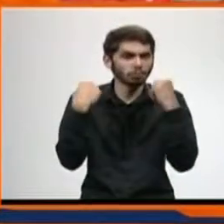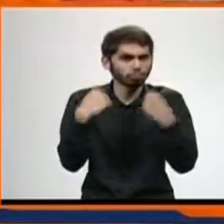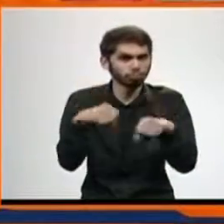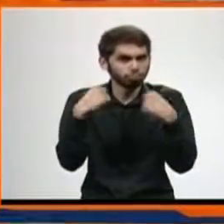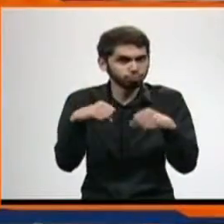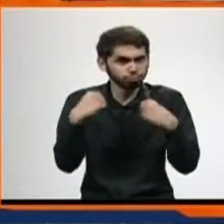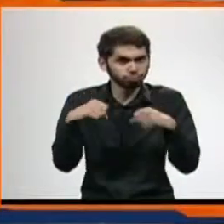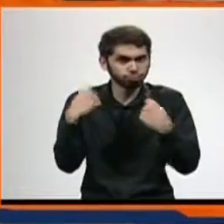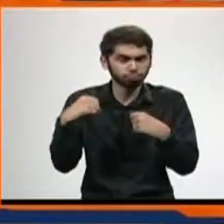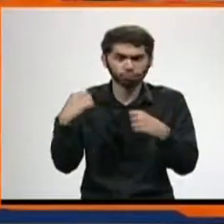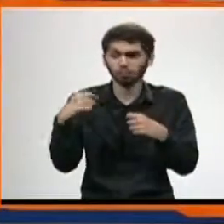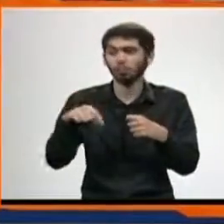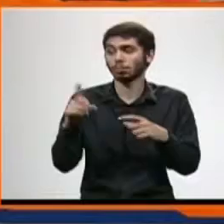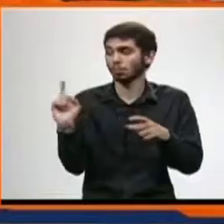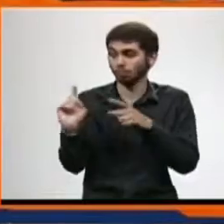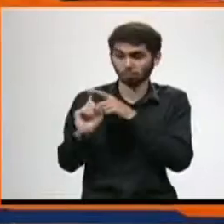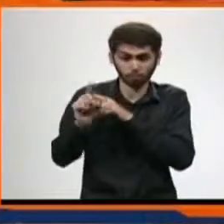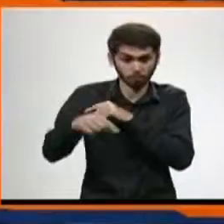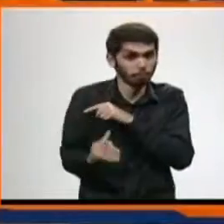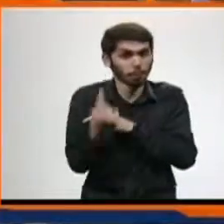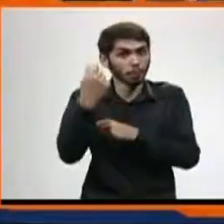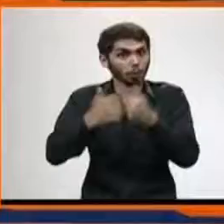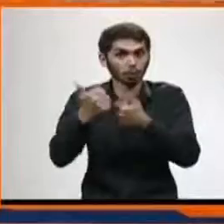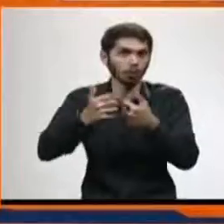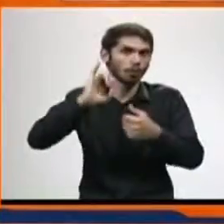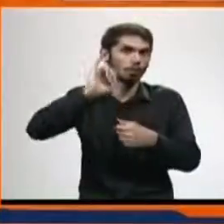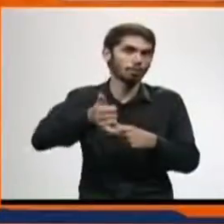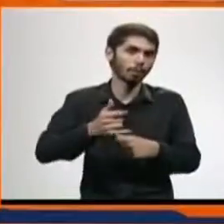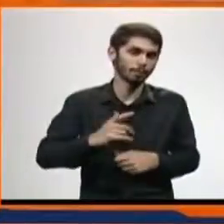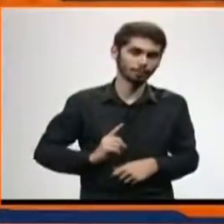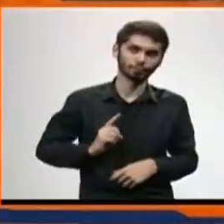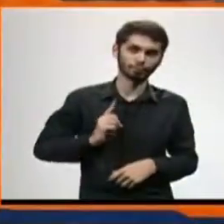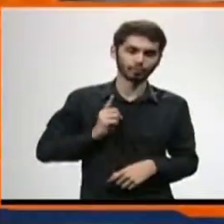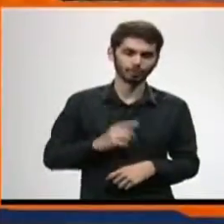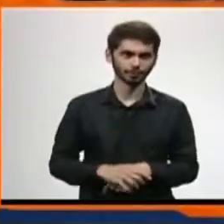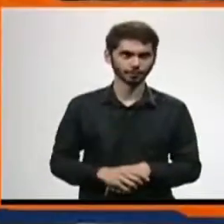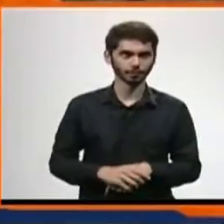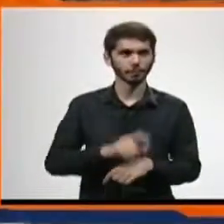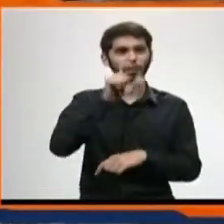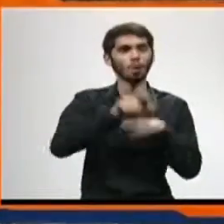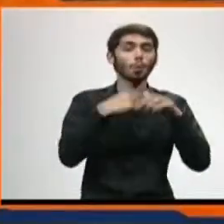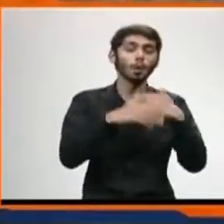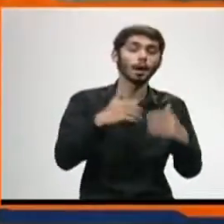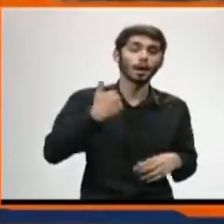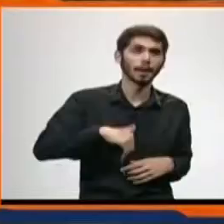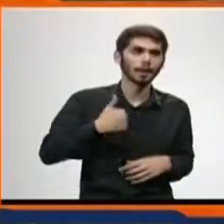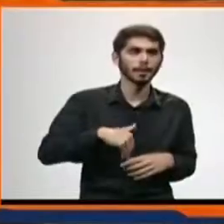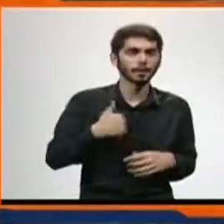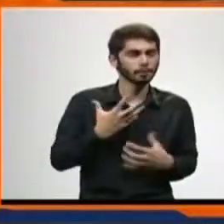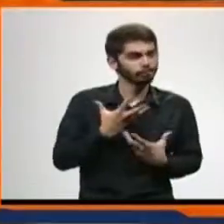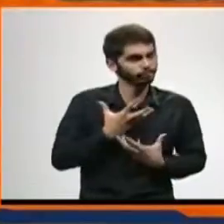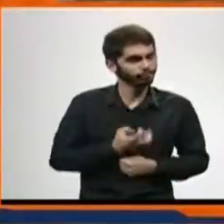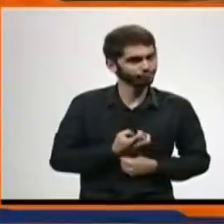competir y y este es mi primer torneo del año para el argentino La derrota tiene un sabor